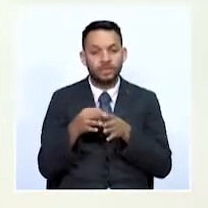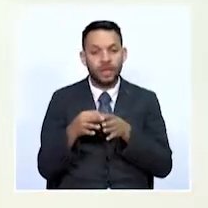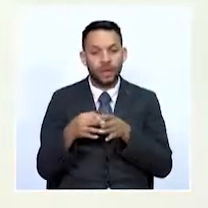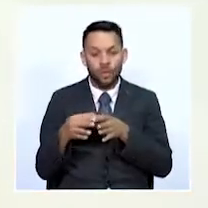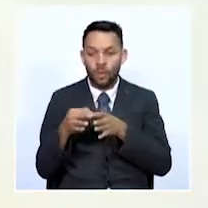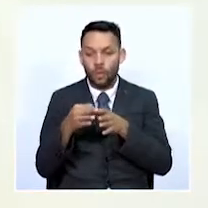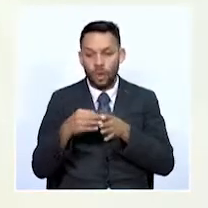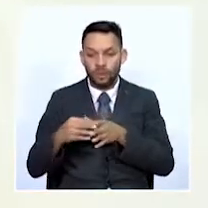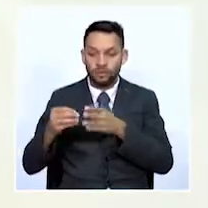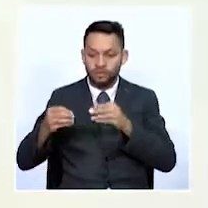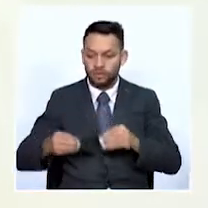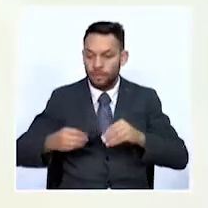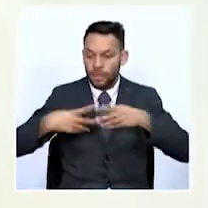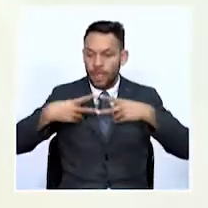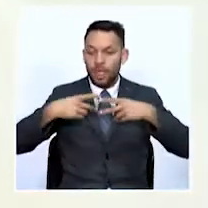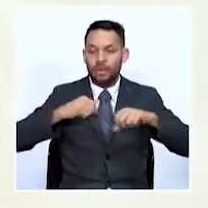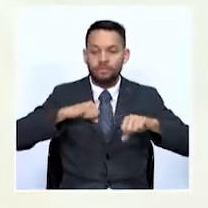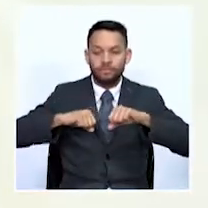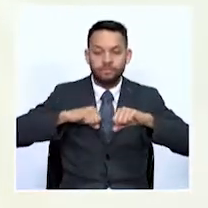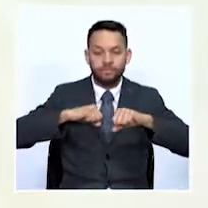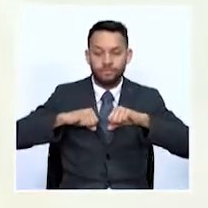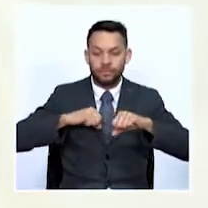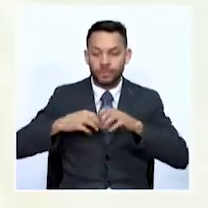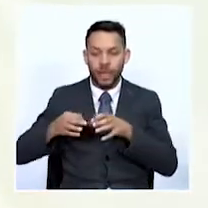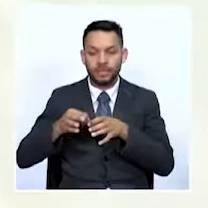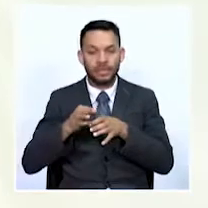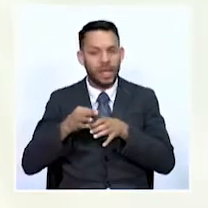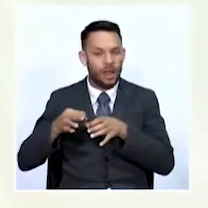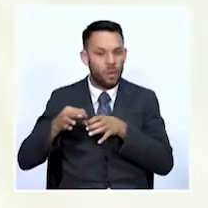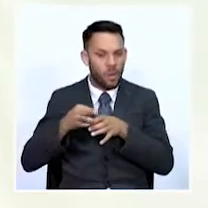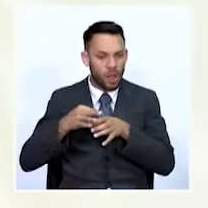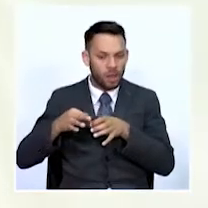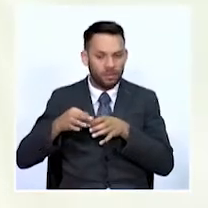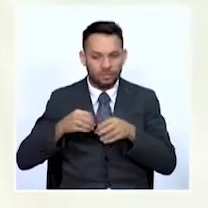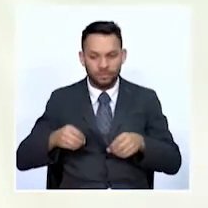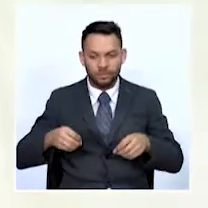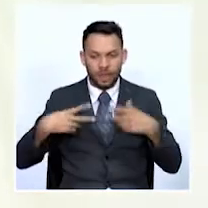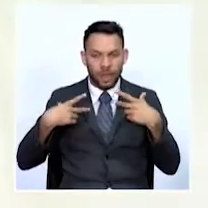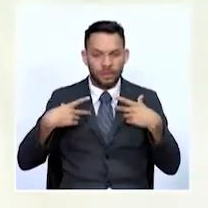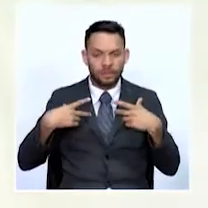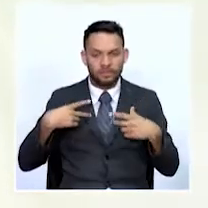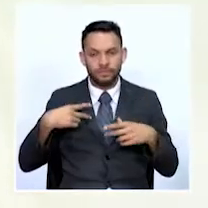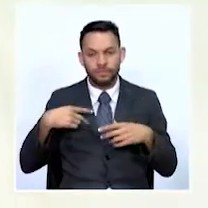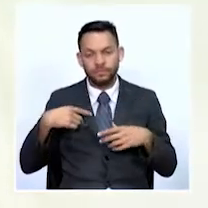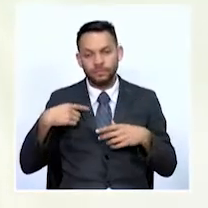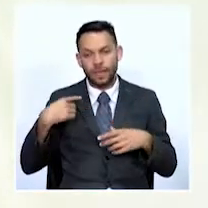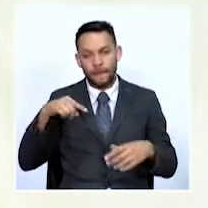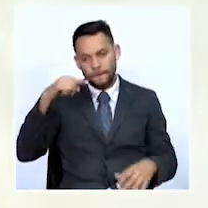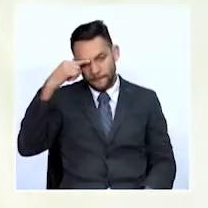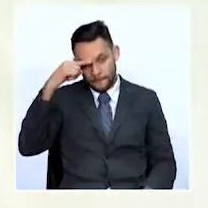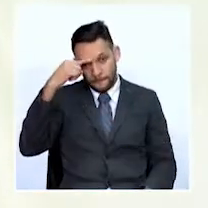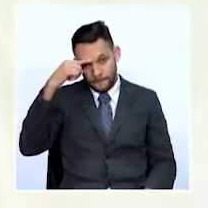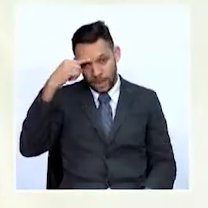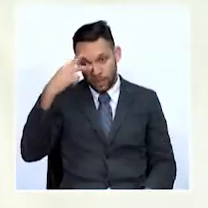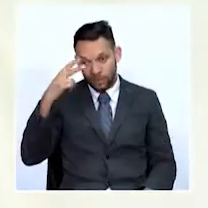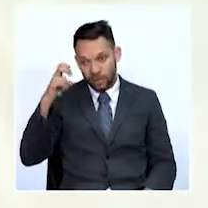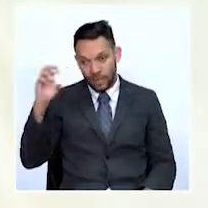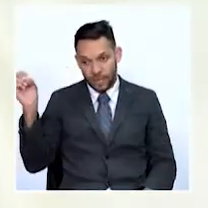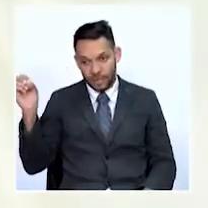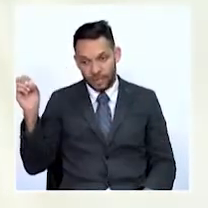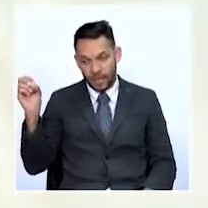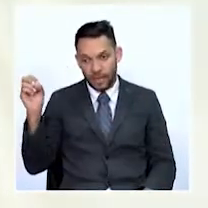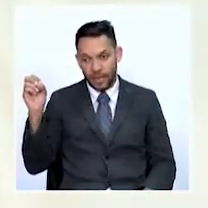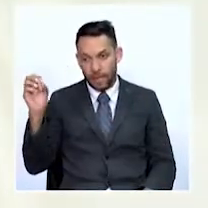recargar la célula. Una célula tiene un equivalente a menos 70 milivoltios y